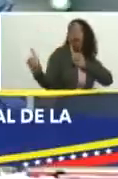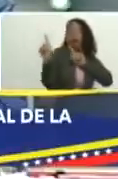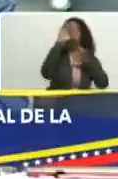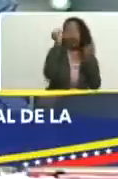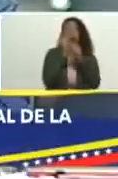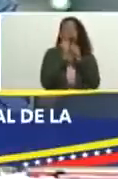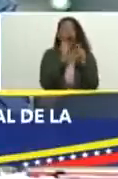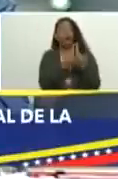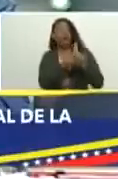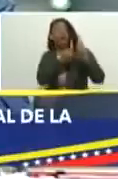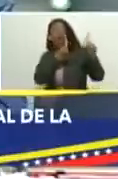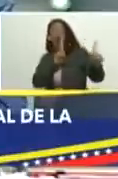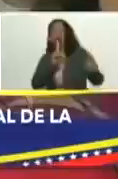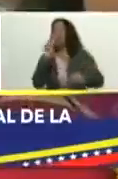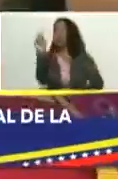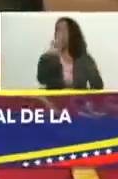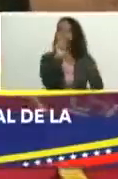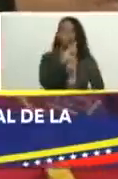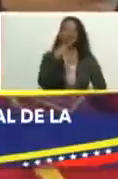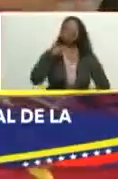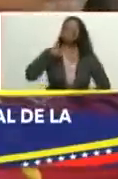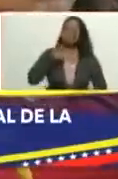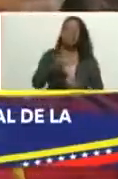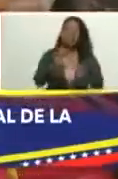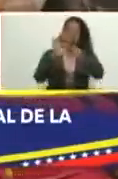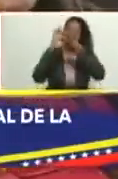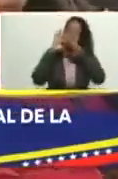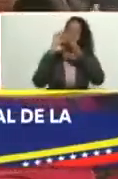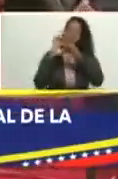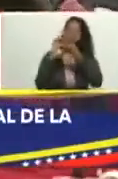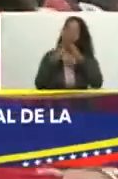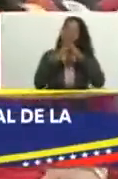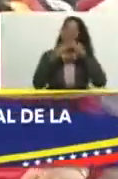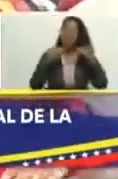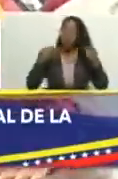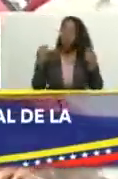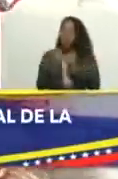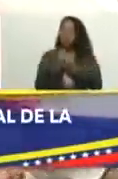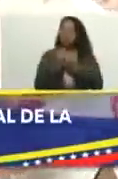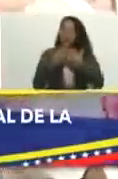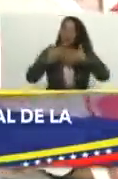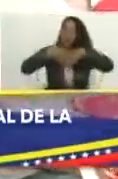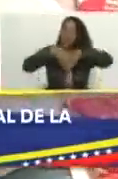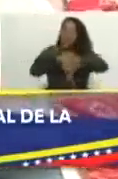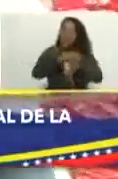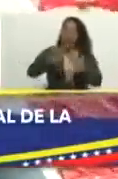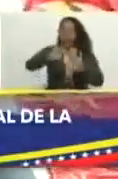No, los CPT tienen que estar articulados al trabajador de base.